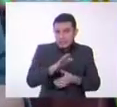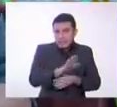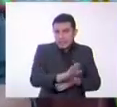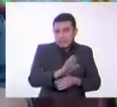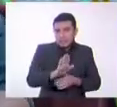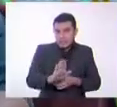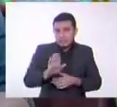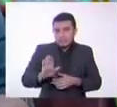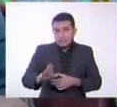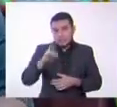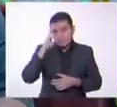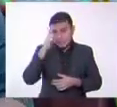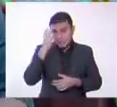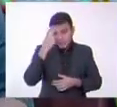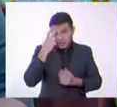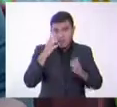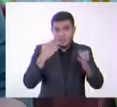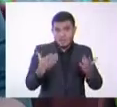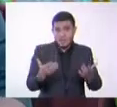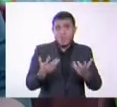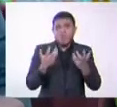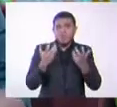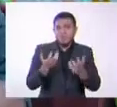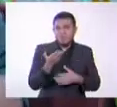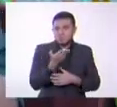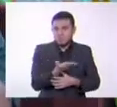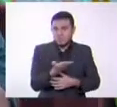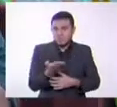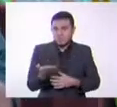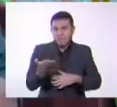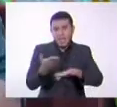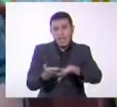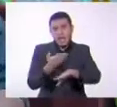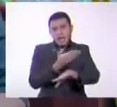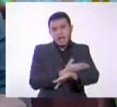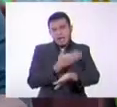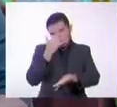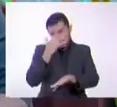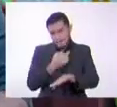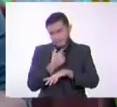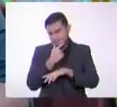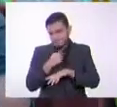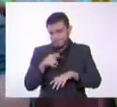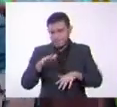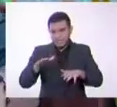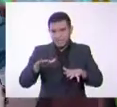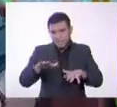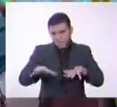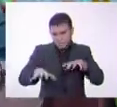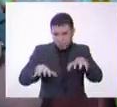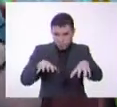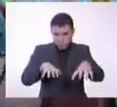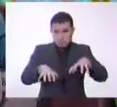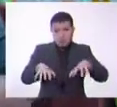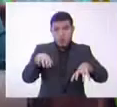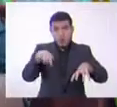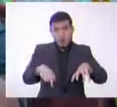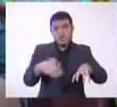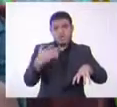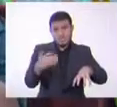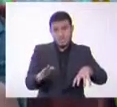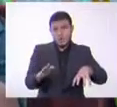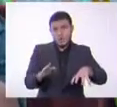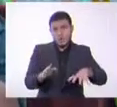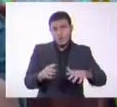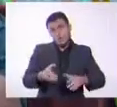Quiere decir esto que muchas de las cosas que antes se creían ciertas regiones, ahora se tiene un conocimiento